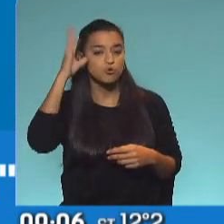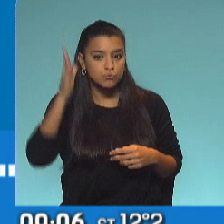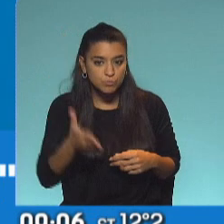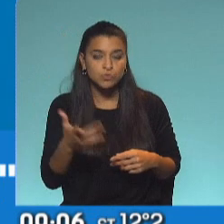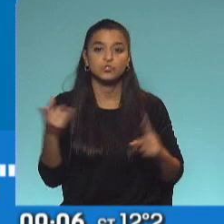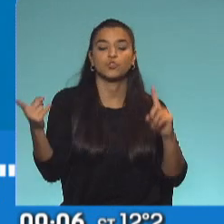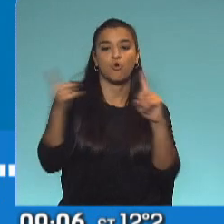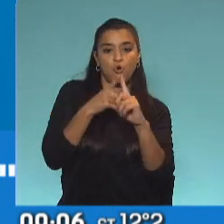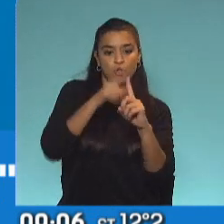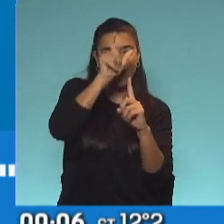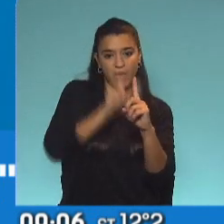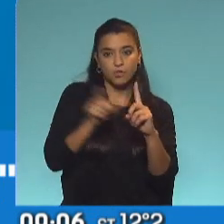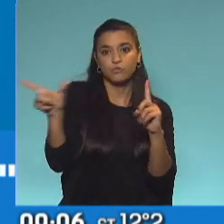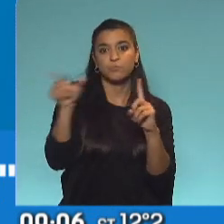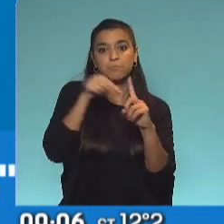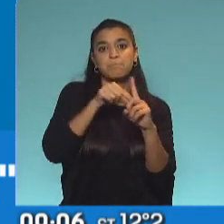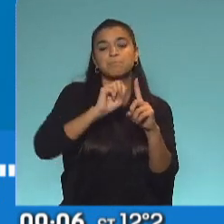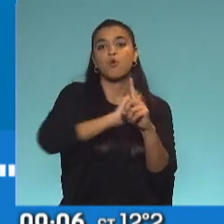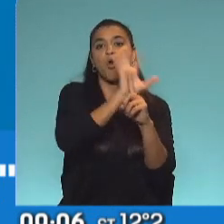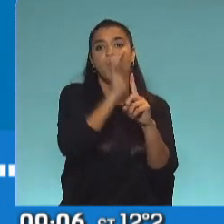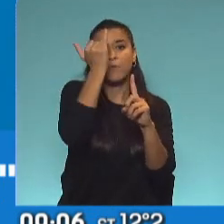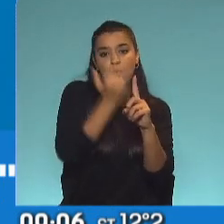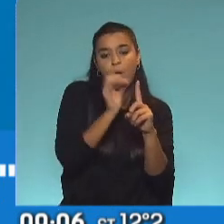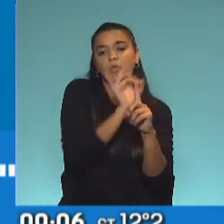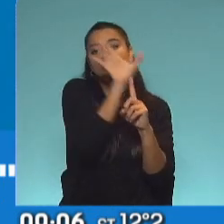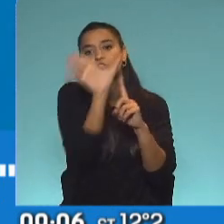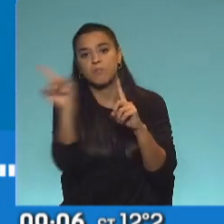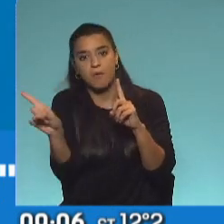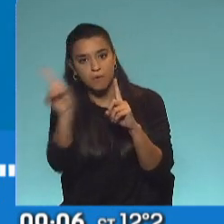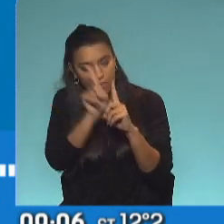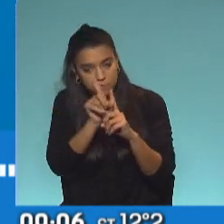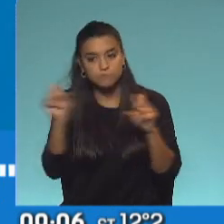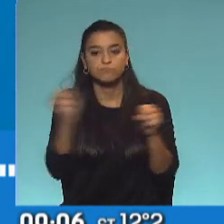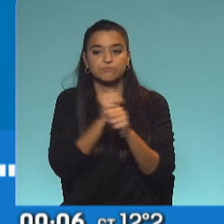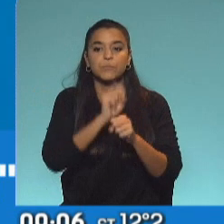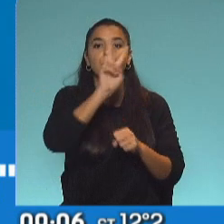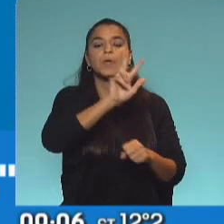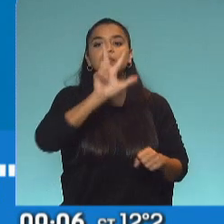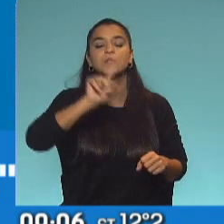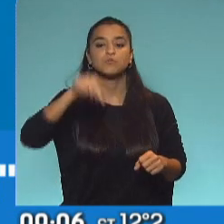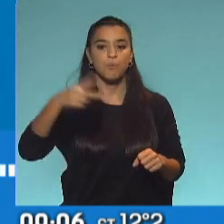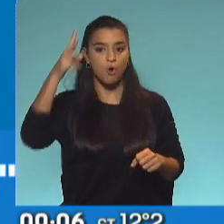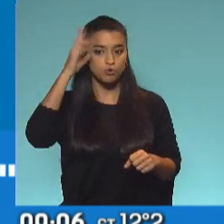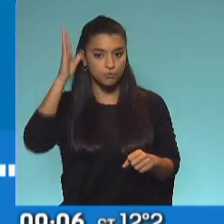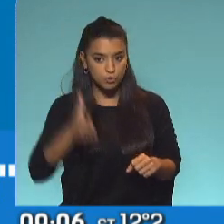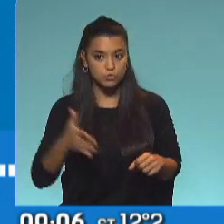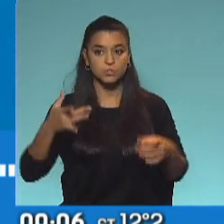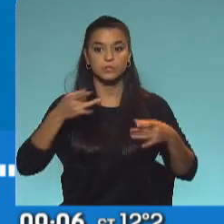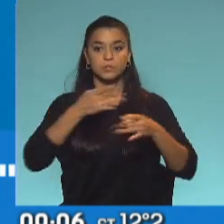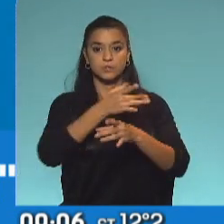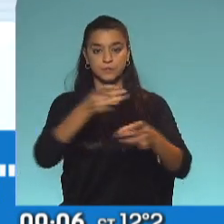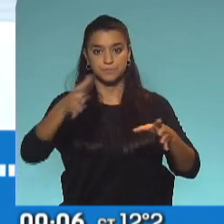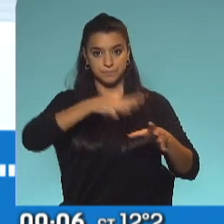un contacto estrecho con un paciente que ha tenido un coronavirus confirmado y un 23 8% por transmisión